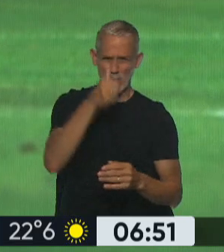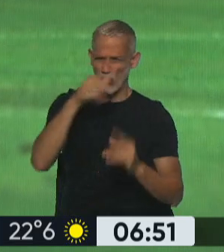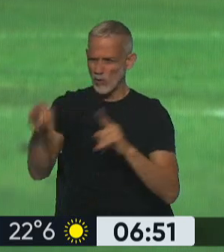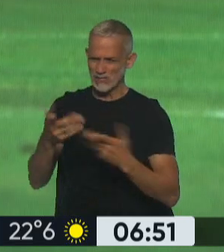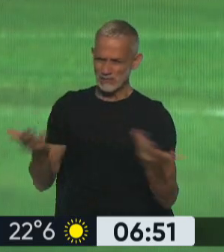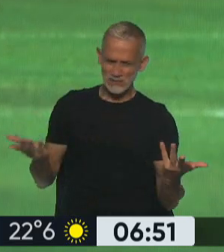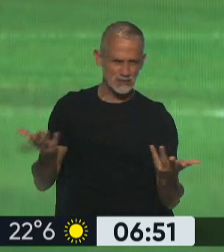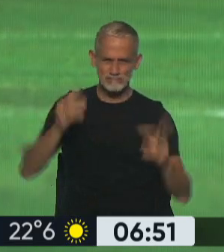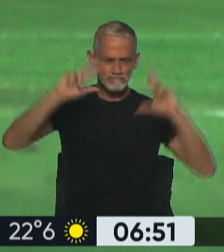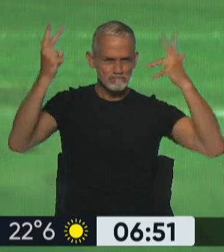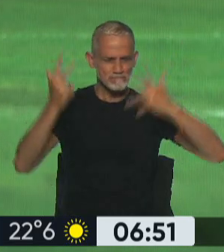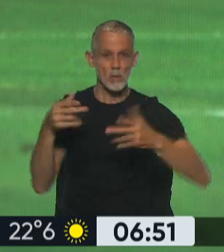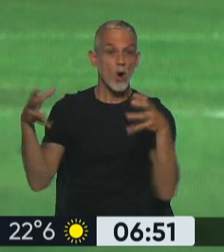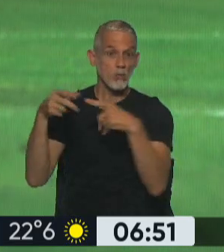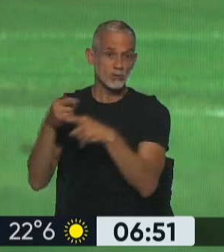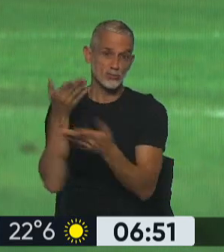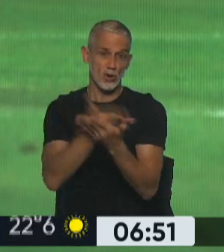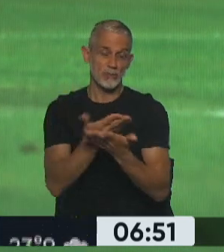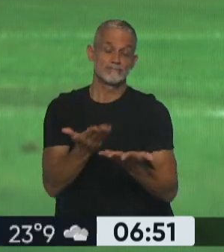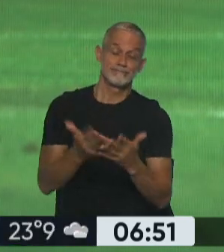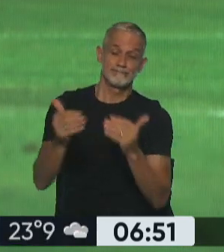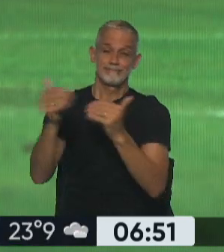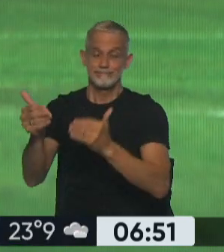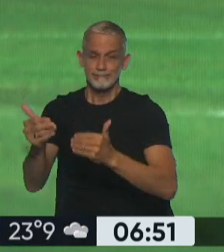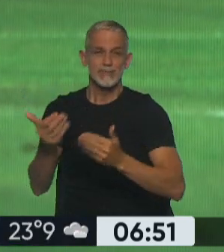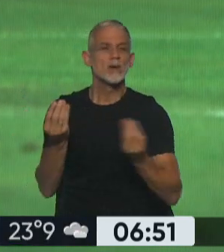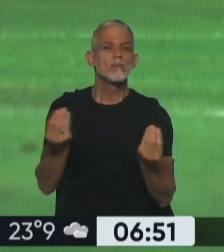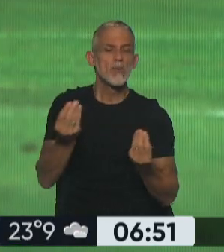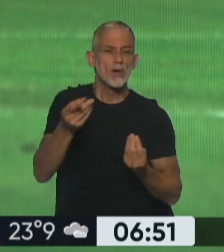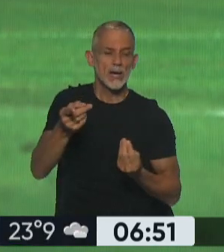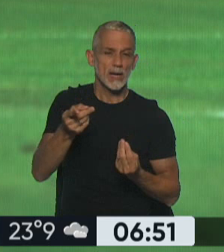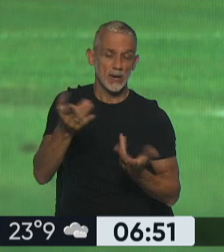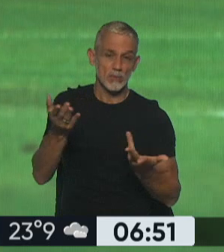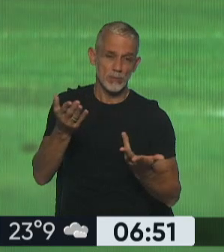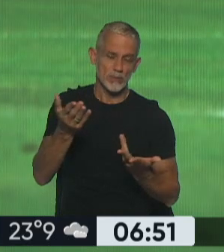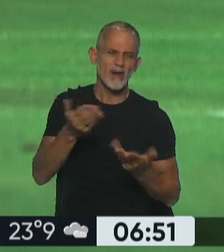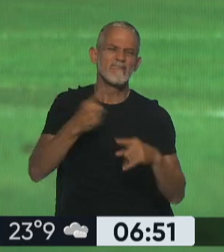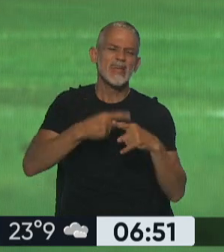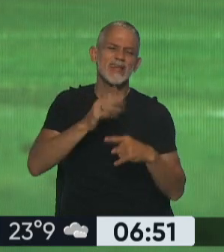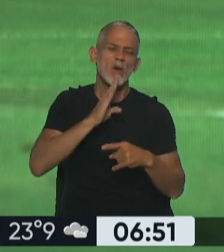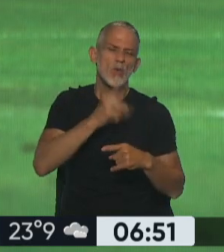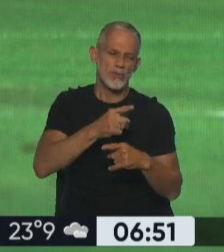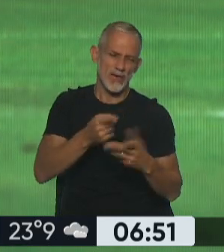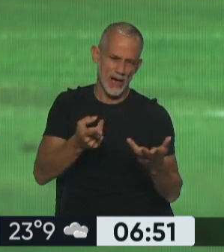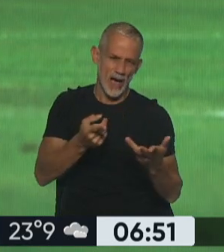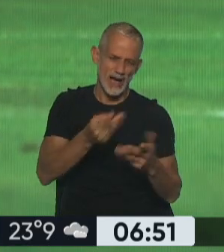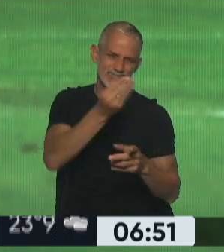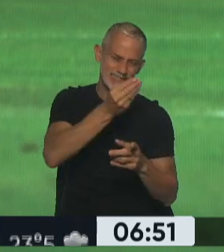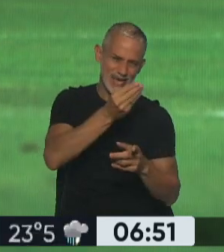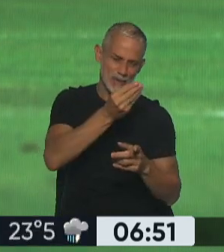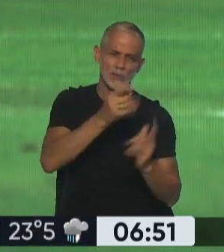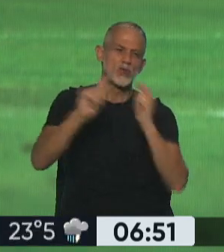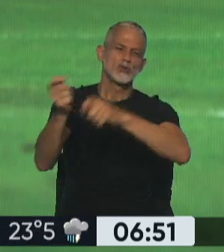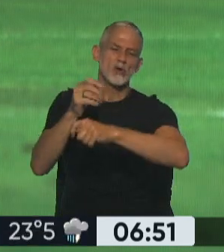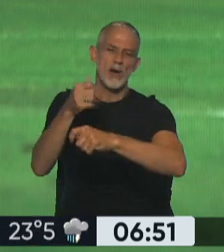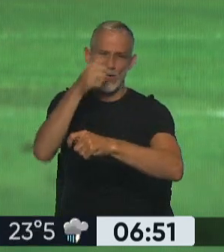domingo, que lo logra la oposición y que en realidad tiene que ver también más allá del Shabbat, la fiesta, la celebración judía del próximo sábado, que